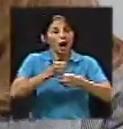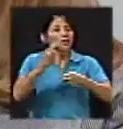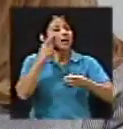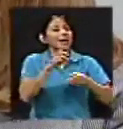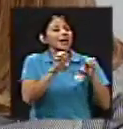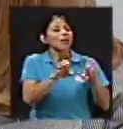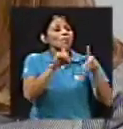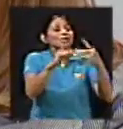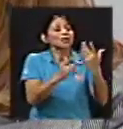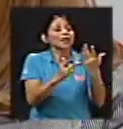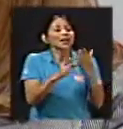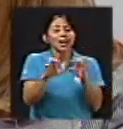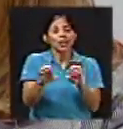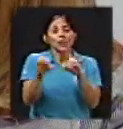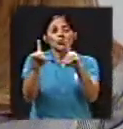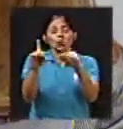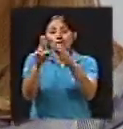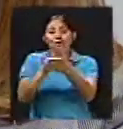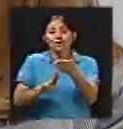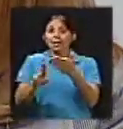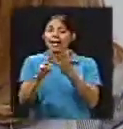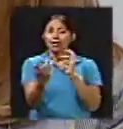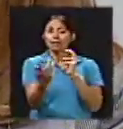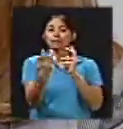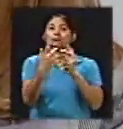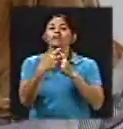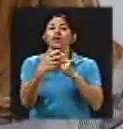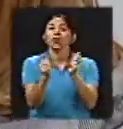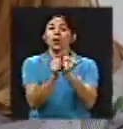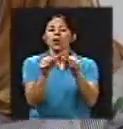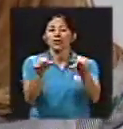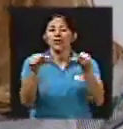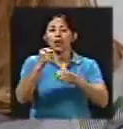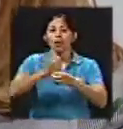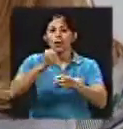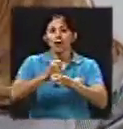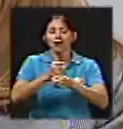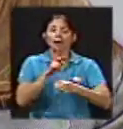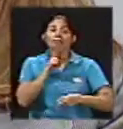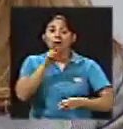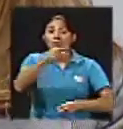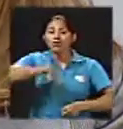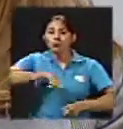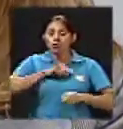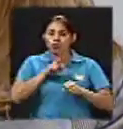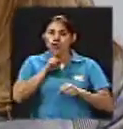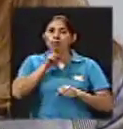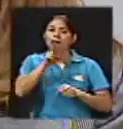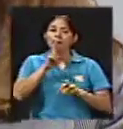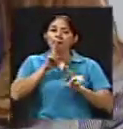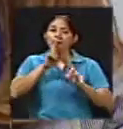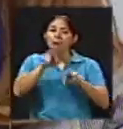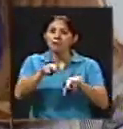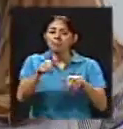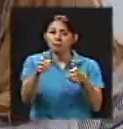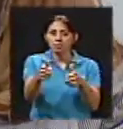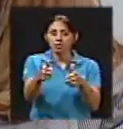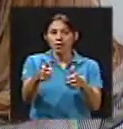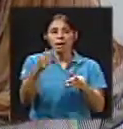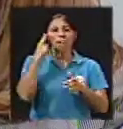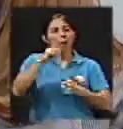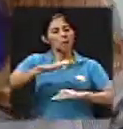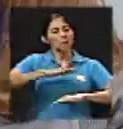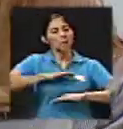con las demandas del mercado laboral, para que cada vez estemos más, podamos realmente responder, digamos, de mejor manera a las necesidades